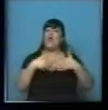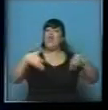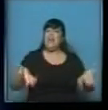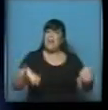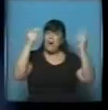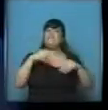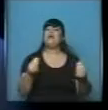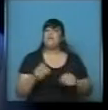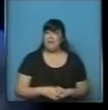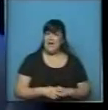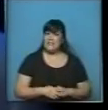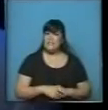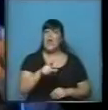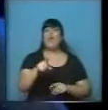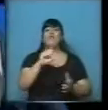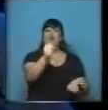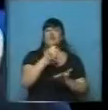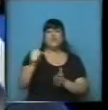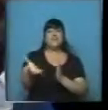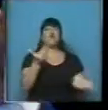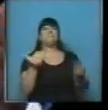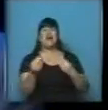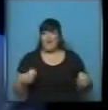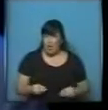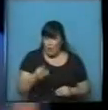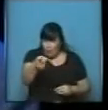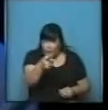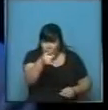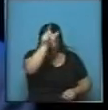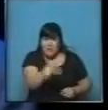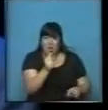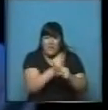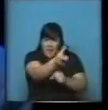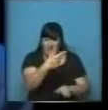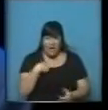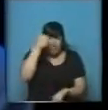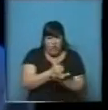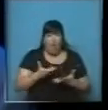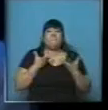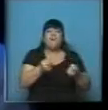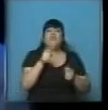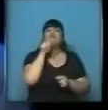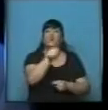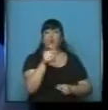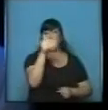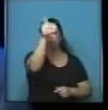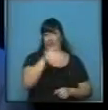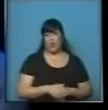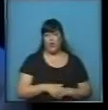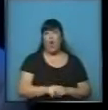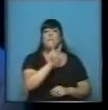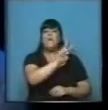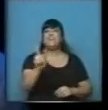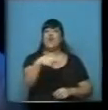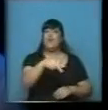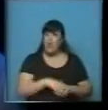cepo y empieza a sacar los subsidios. Vos, trabajador, lo tenés que saber. Yo estoy acá en defensa de tu futuro. El 22